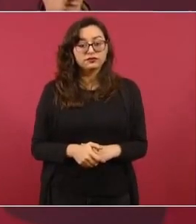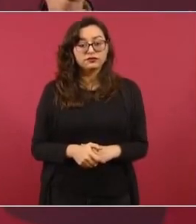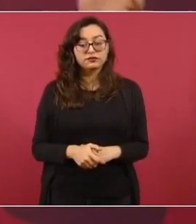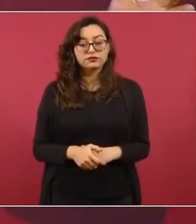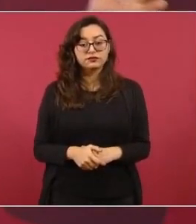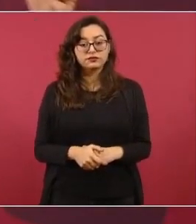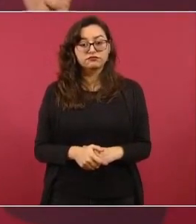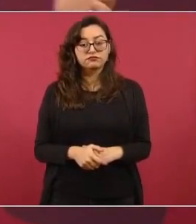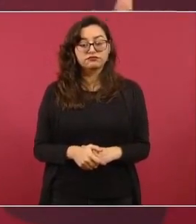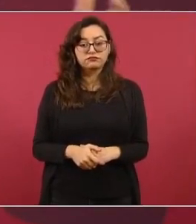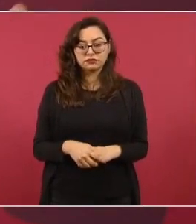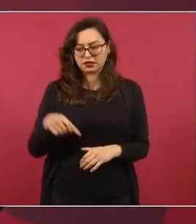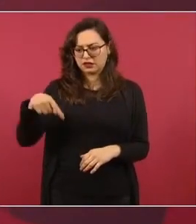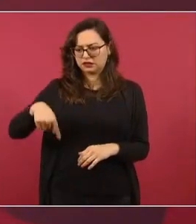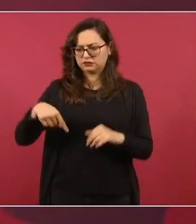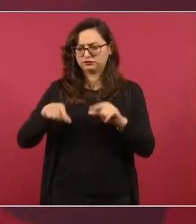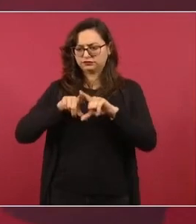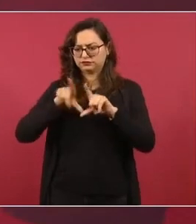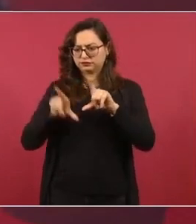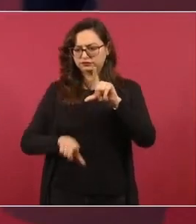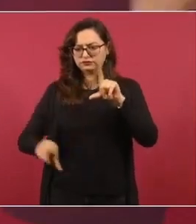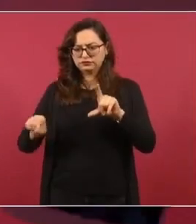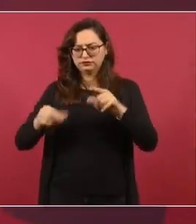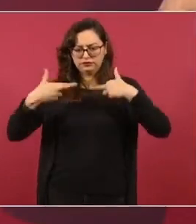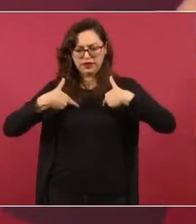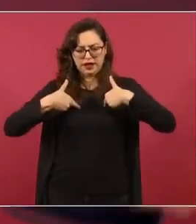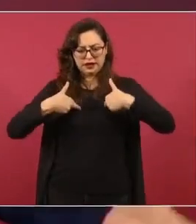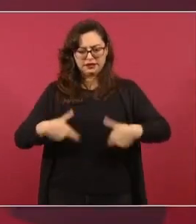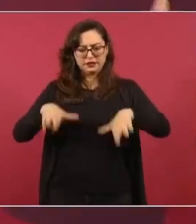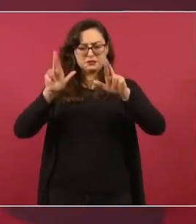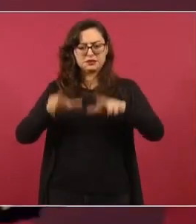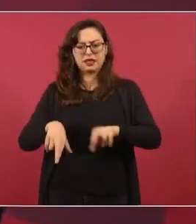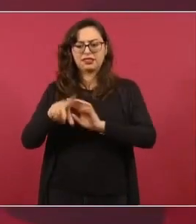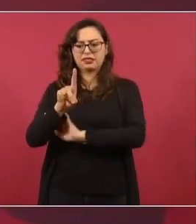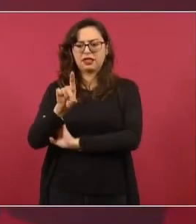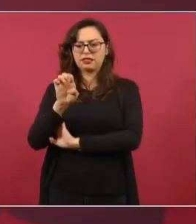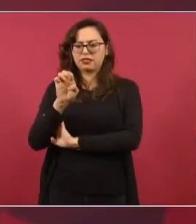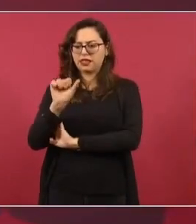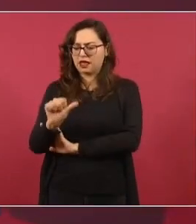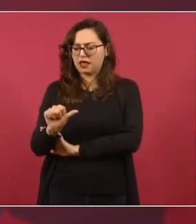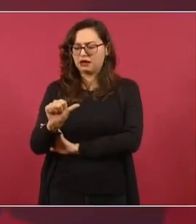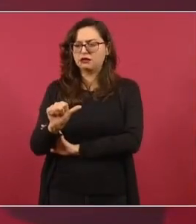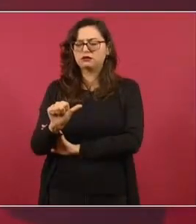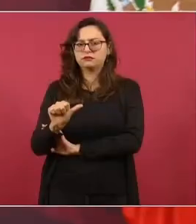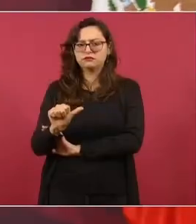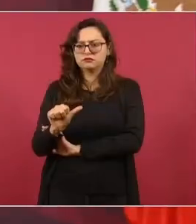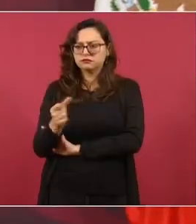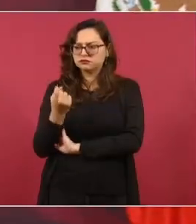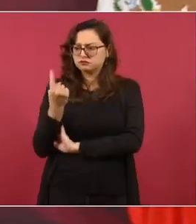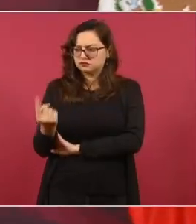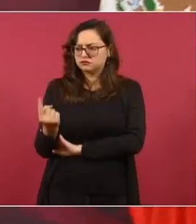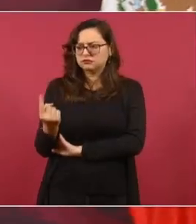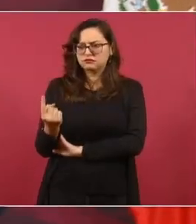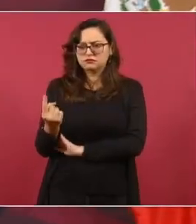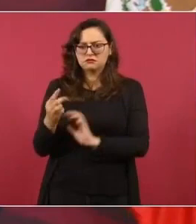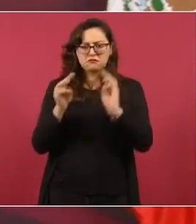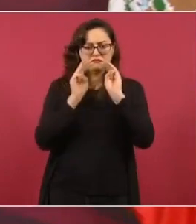un agente de la DEA en México, el jefe de la DEA en México, se